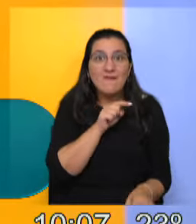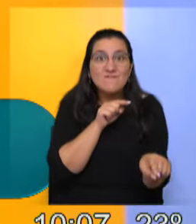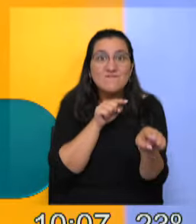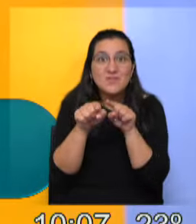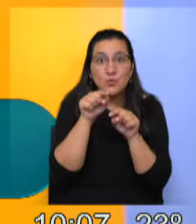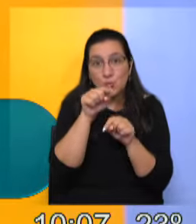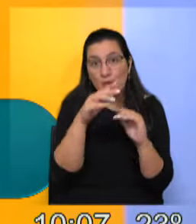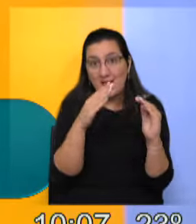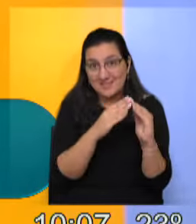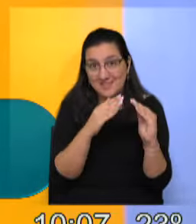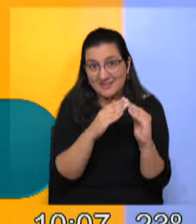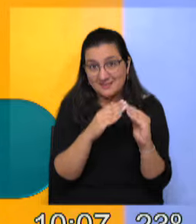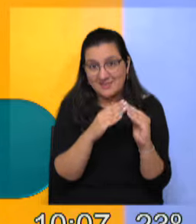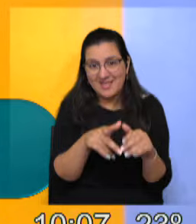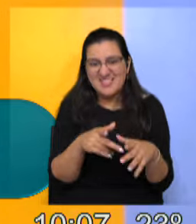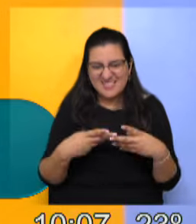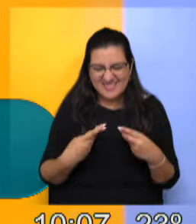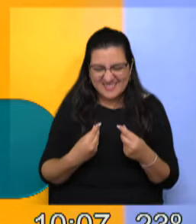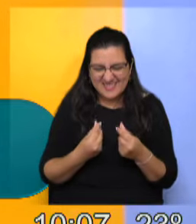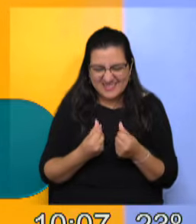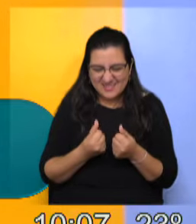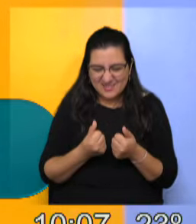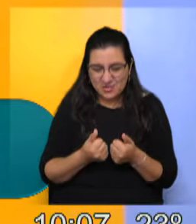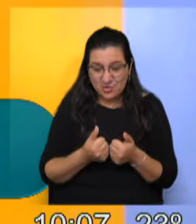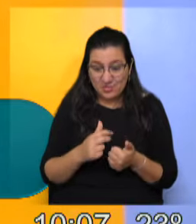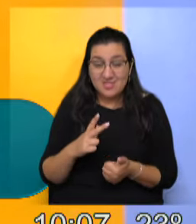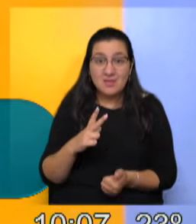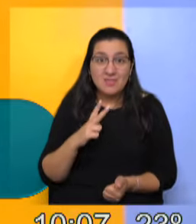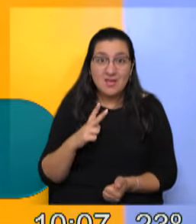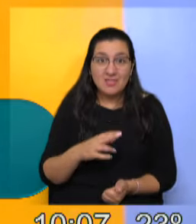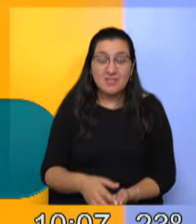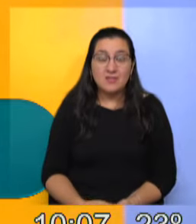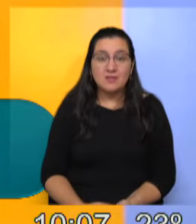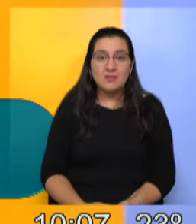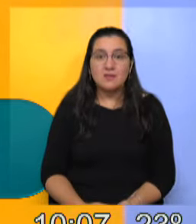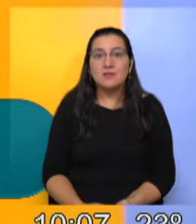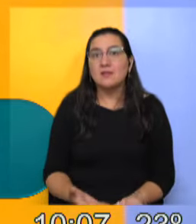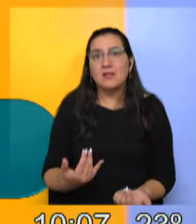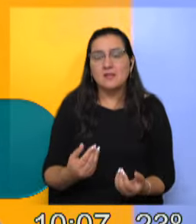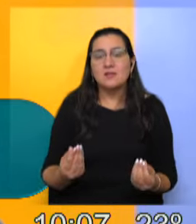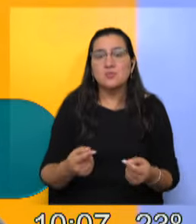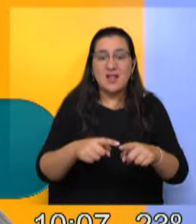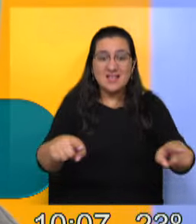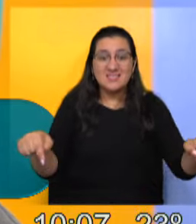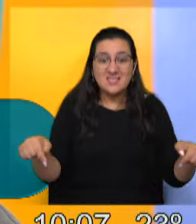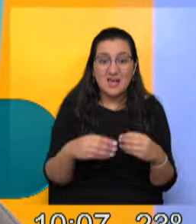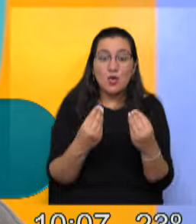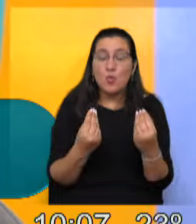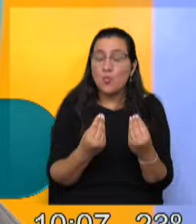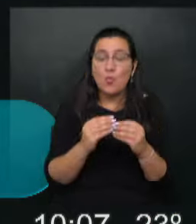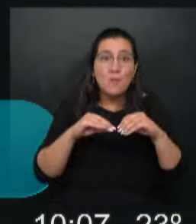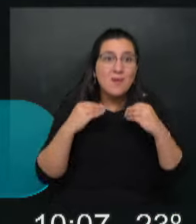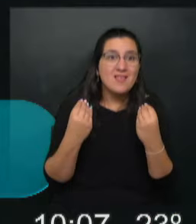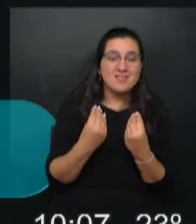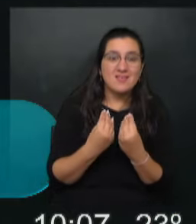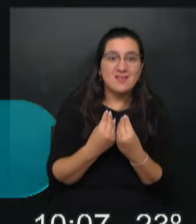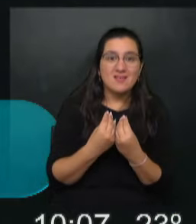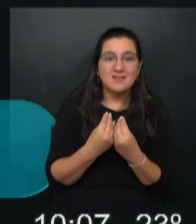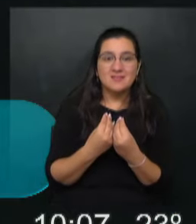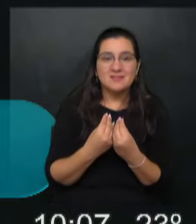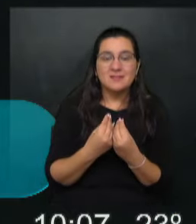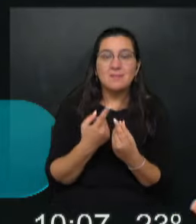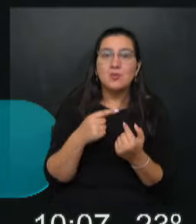tu casa. Claro. Y esa sensación de intimidad, que por más que tengas una sala llena, vos lográs con tu público, creo que parte de